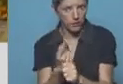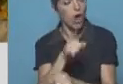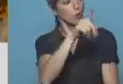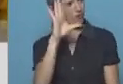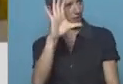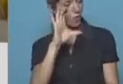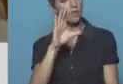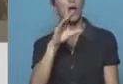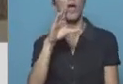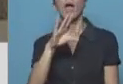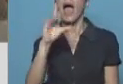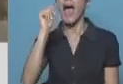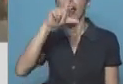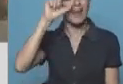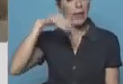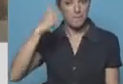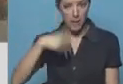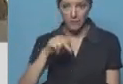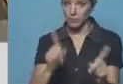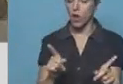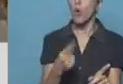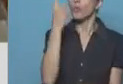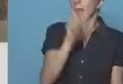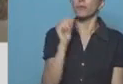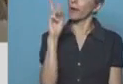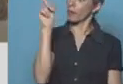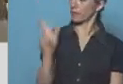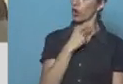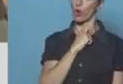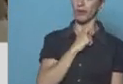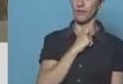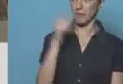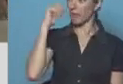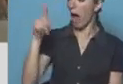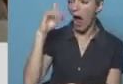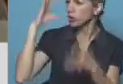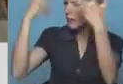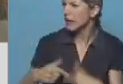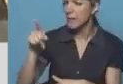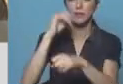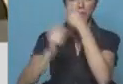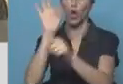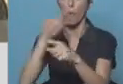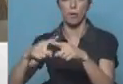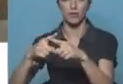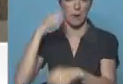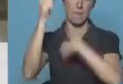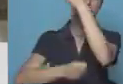agredido en la calle. La gente veía a alguien con corbata y creía que era un empresario, un político, y le pegaba. Esto es